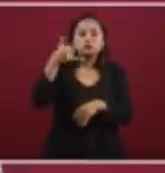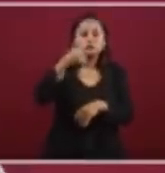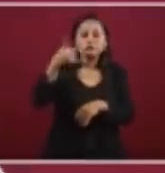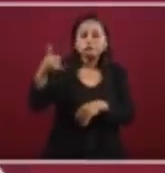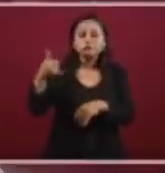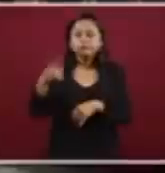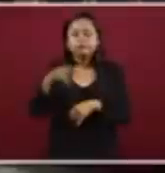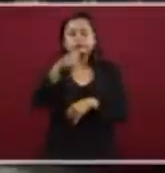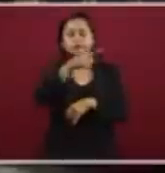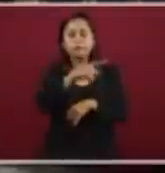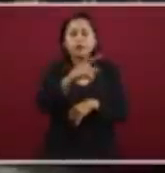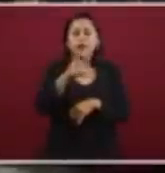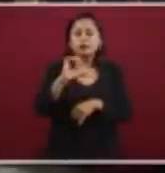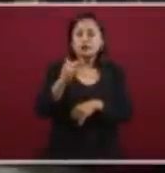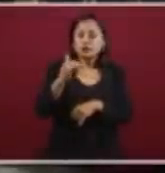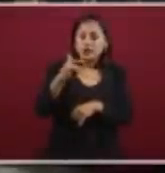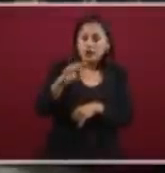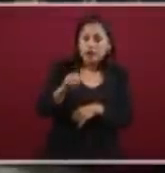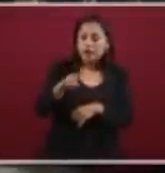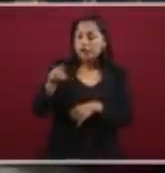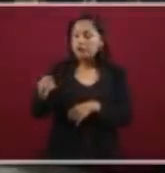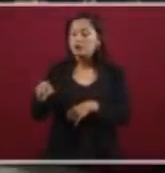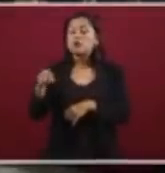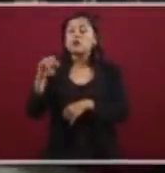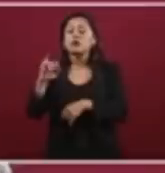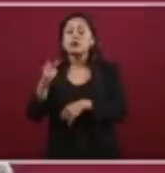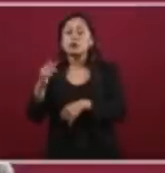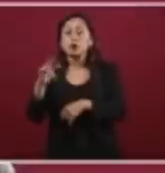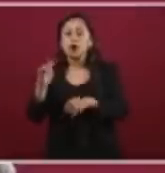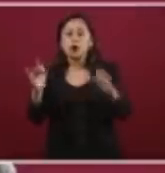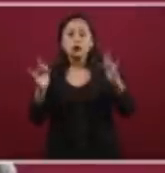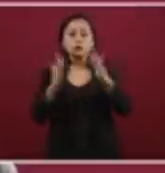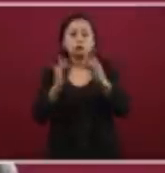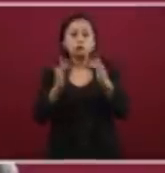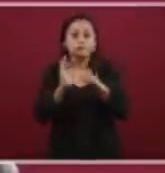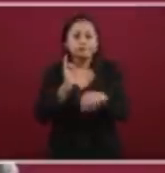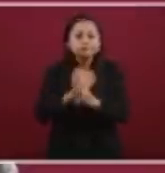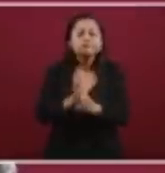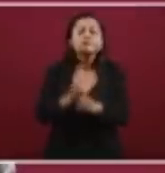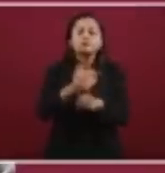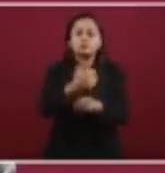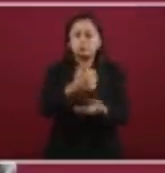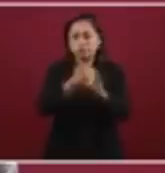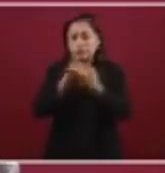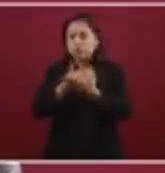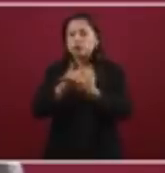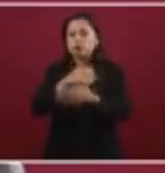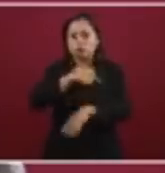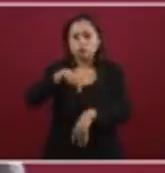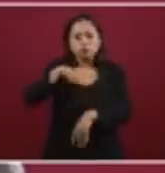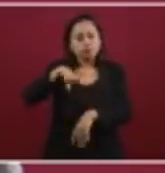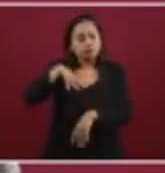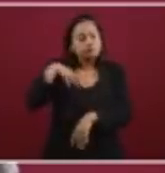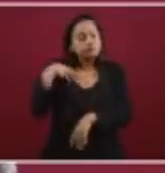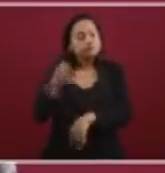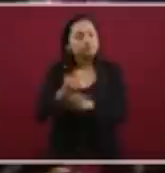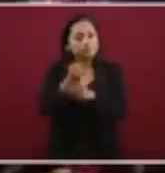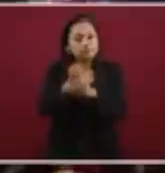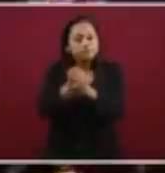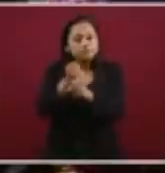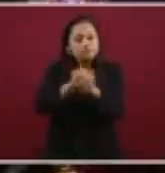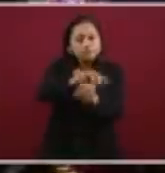chicago e iguala y vamos a hacer todo nuestro fue esfuerzo para conocer la verdad y que haya justicia